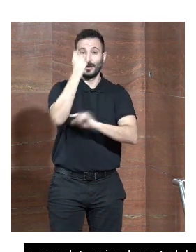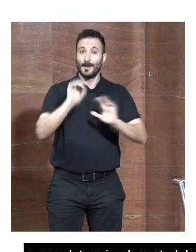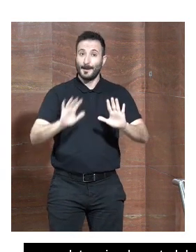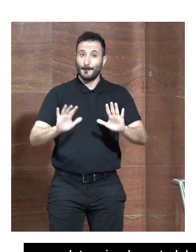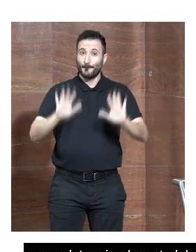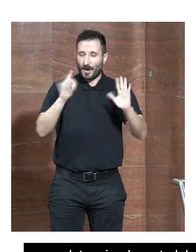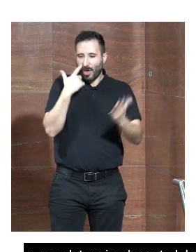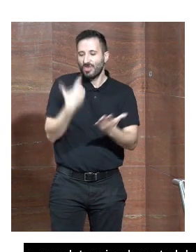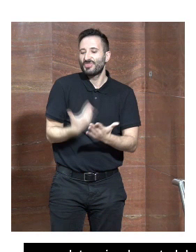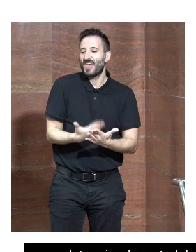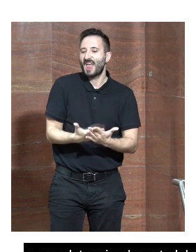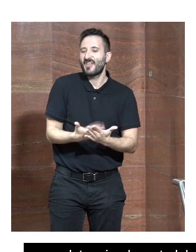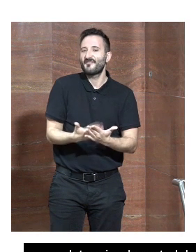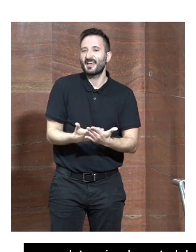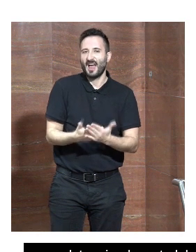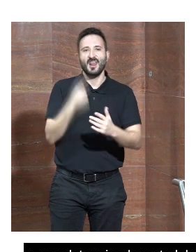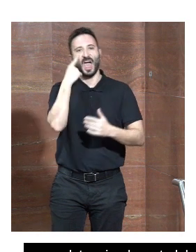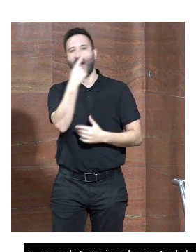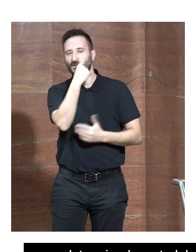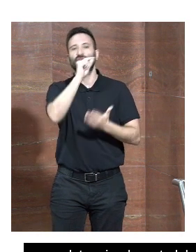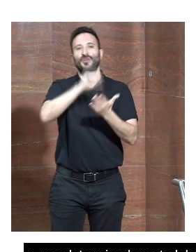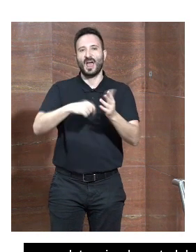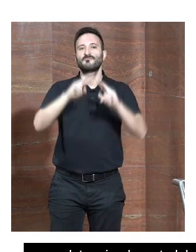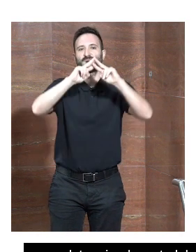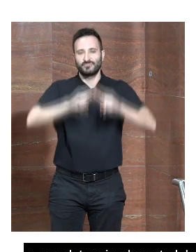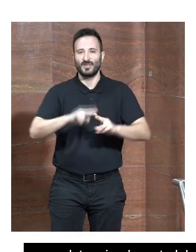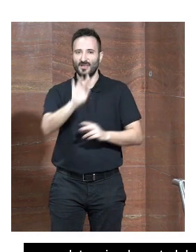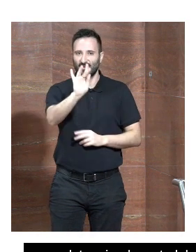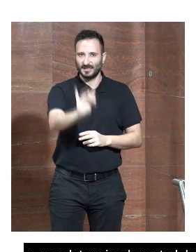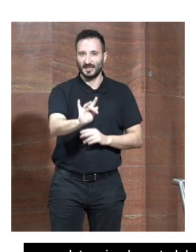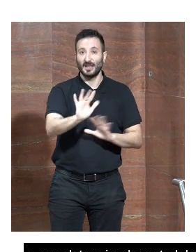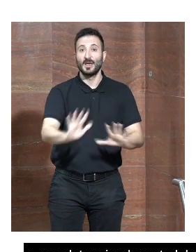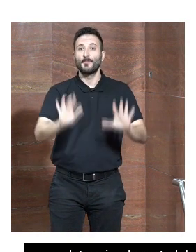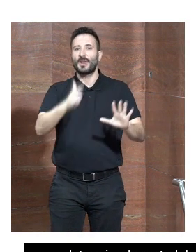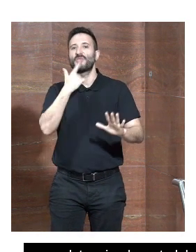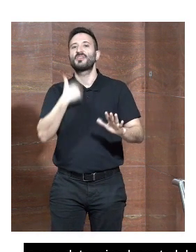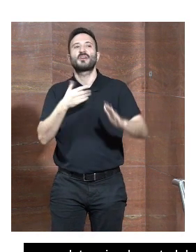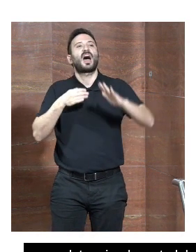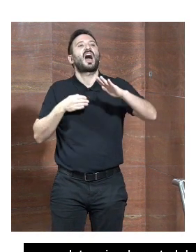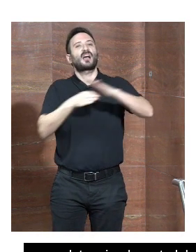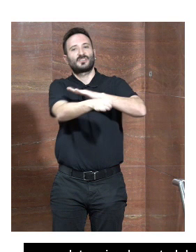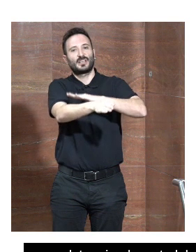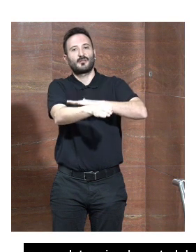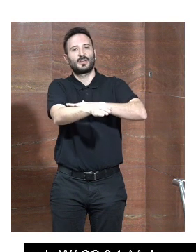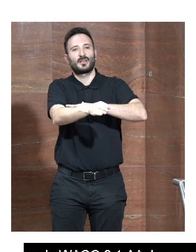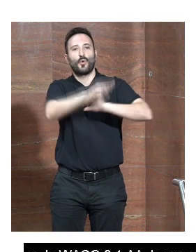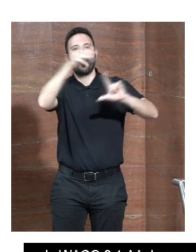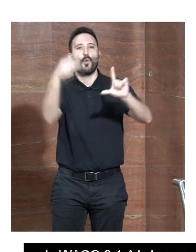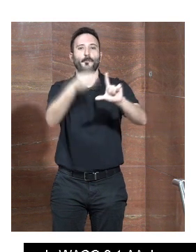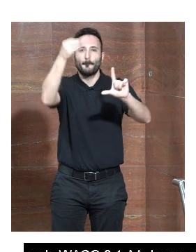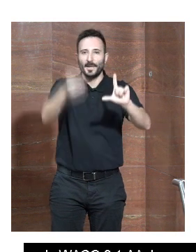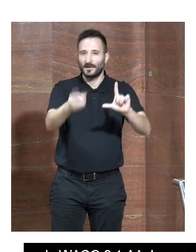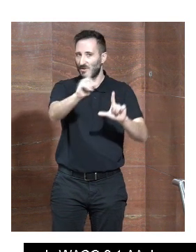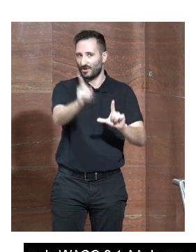te puede certificar que han hecho esa auditoría, ¿vale? Entonces, lo que no te pueden decir es que sea muy accesible ese sitio web. Es como